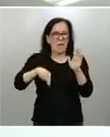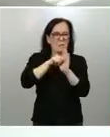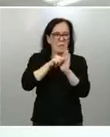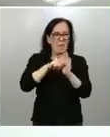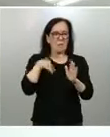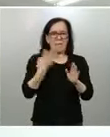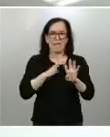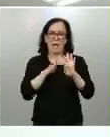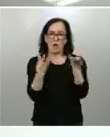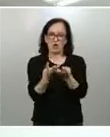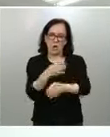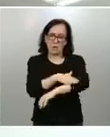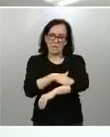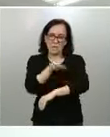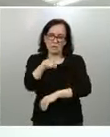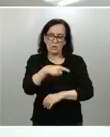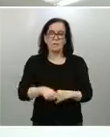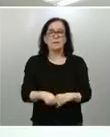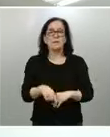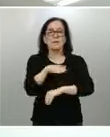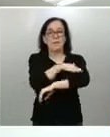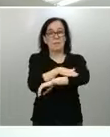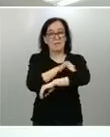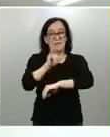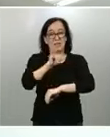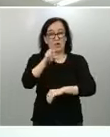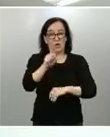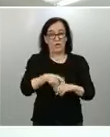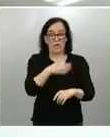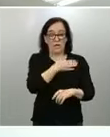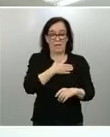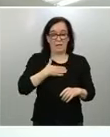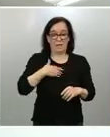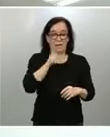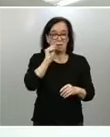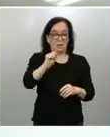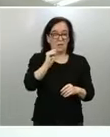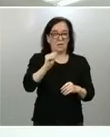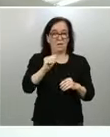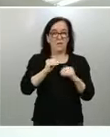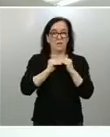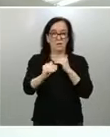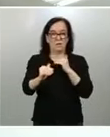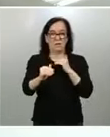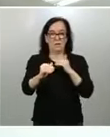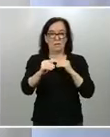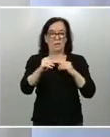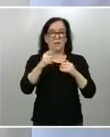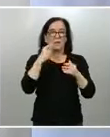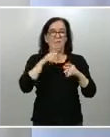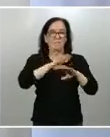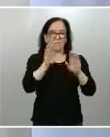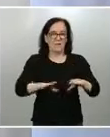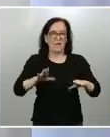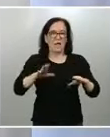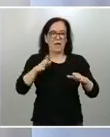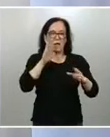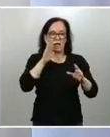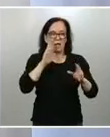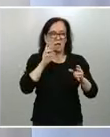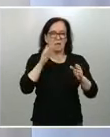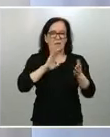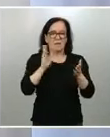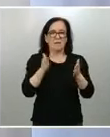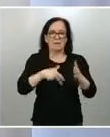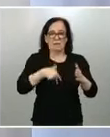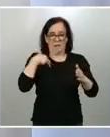al ministro de ella le quería preguntar si no habría un sustento con la ley general de salud pública porque no serviría de este